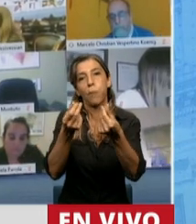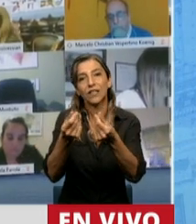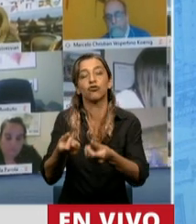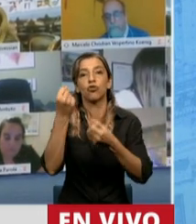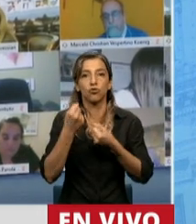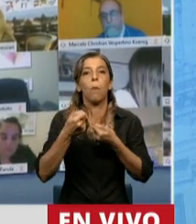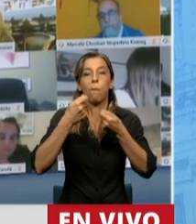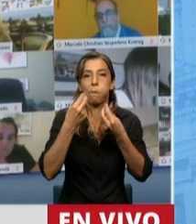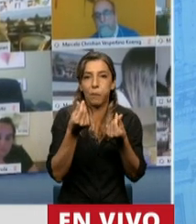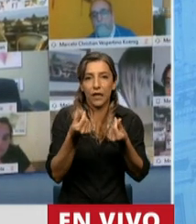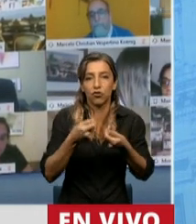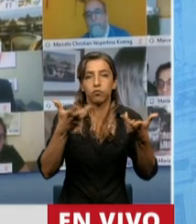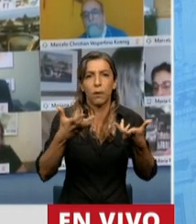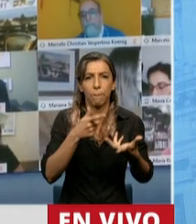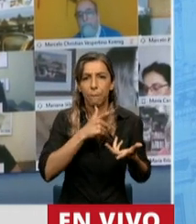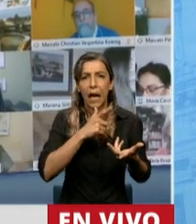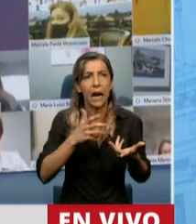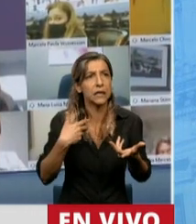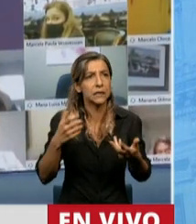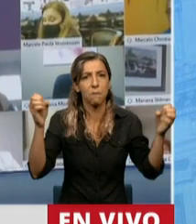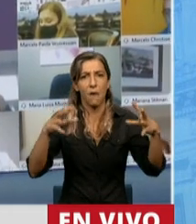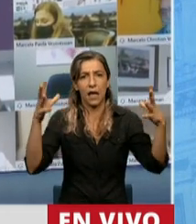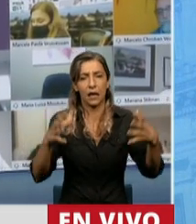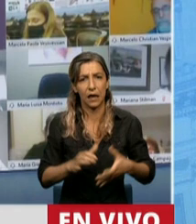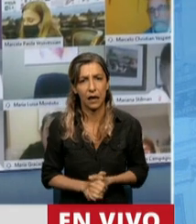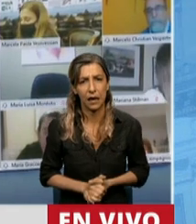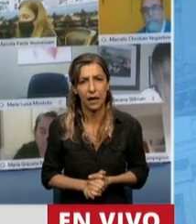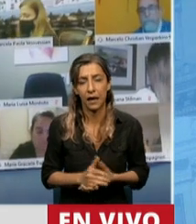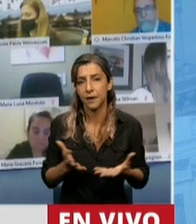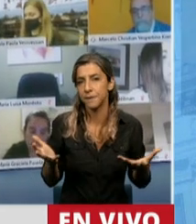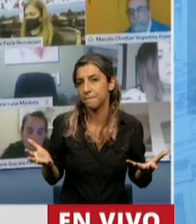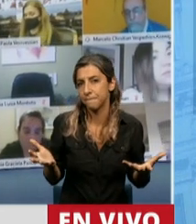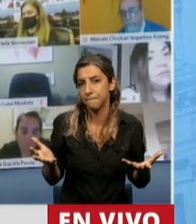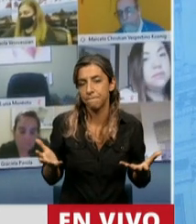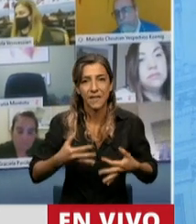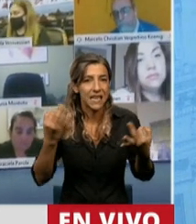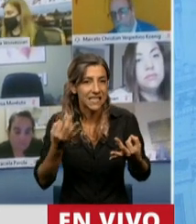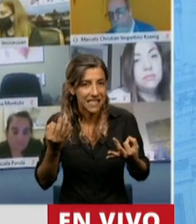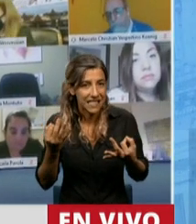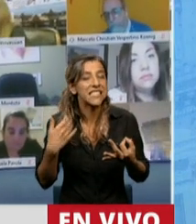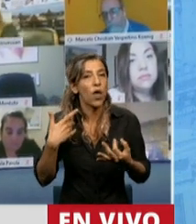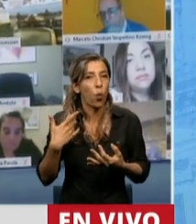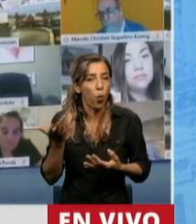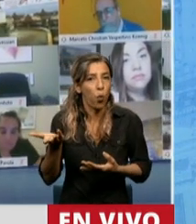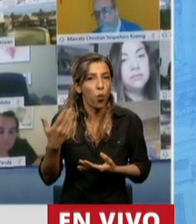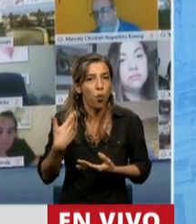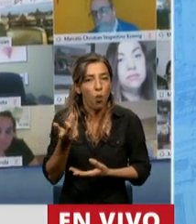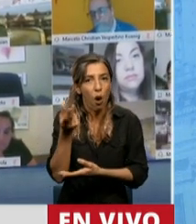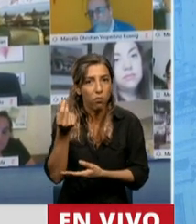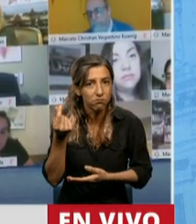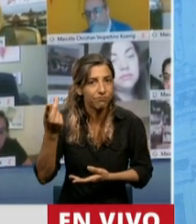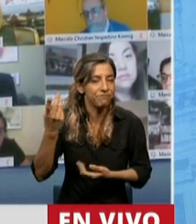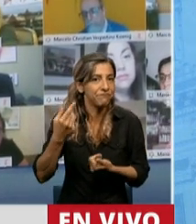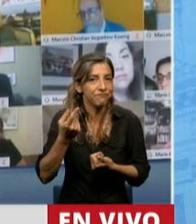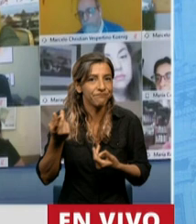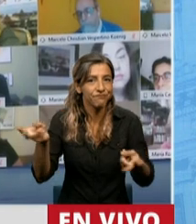magia bajó la deuda del gobierno nacional también habrán bajado los activos del fgs per eso nadie los Mira este Más allá de de